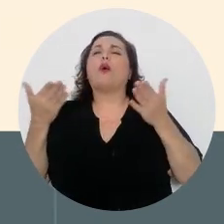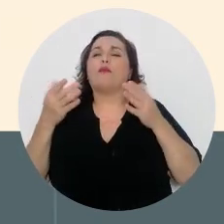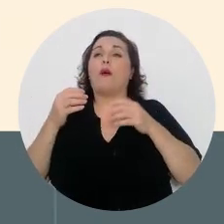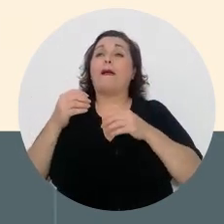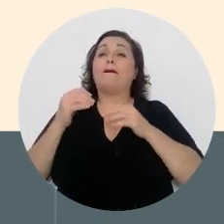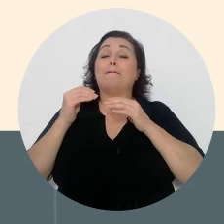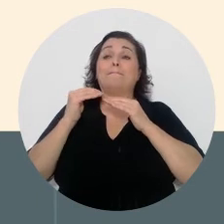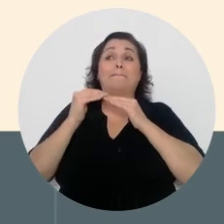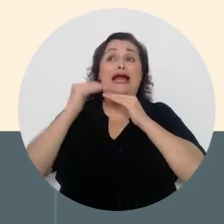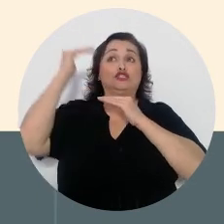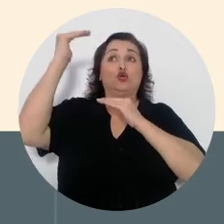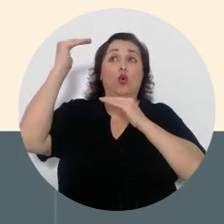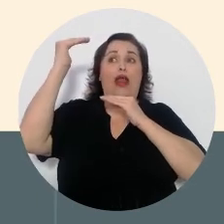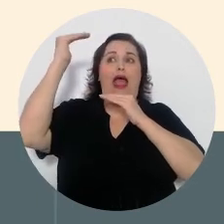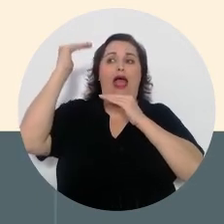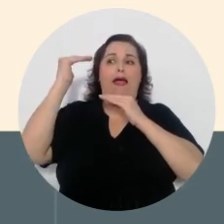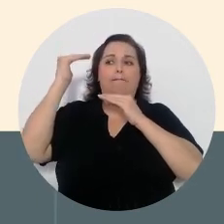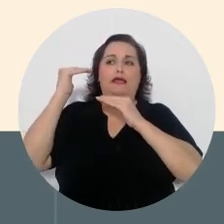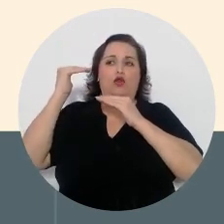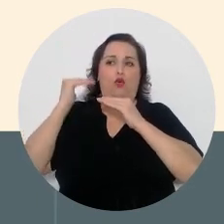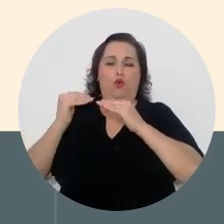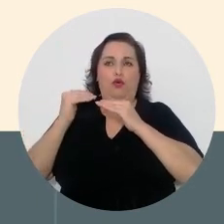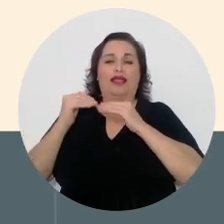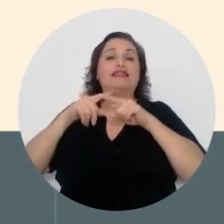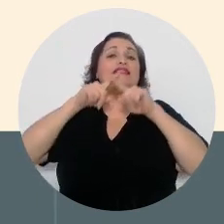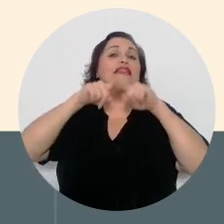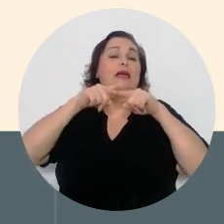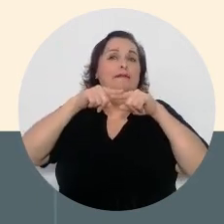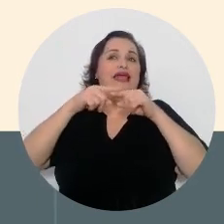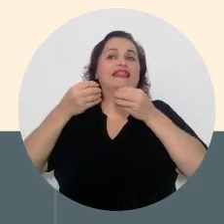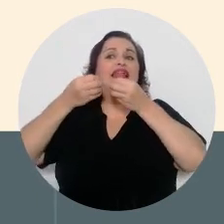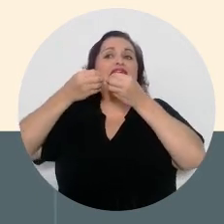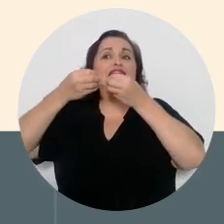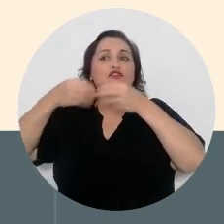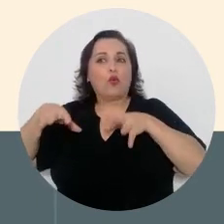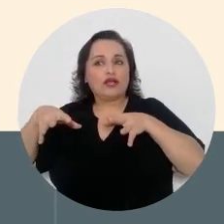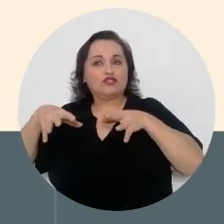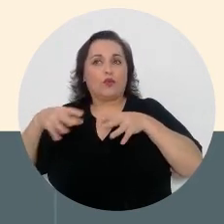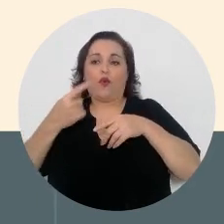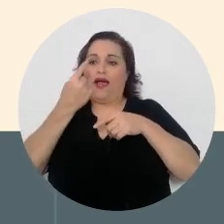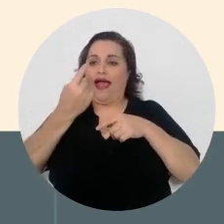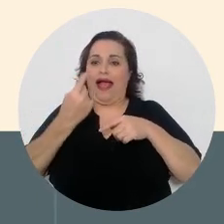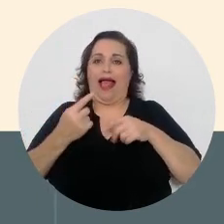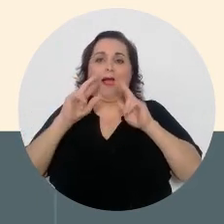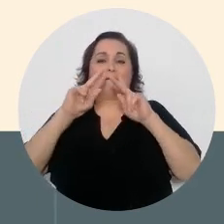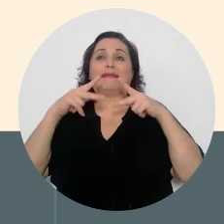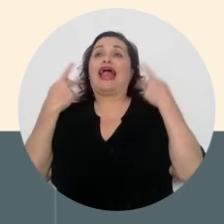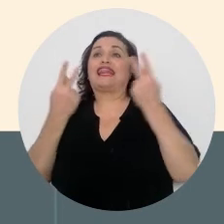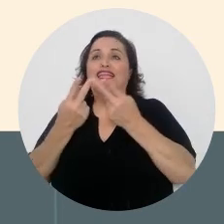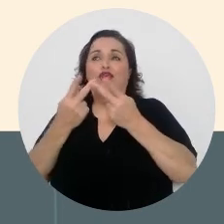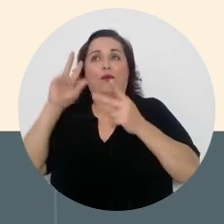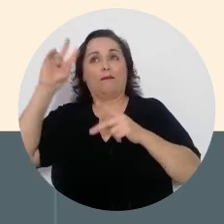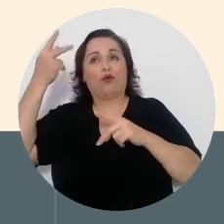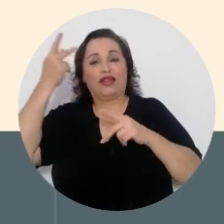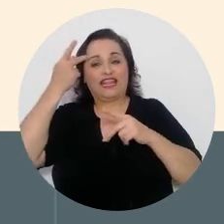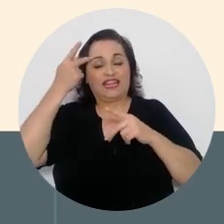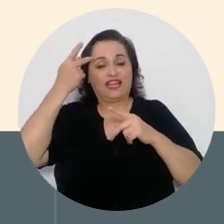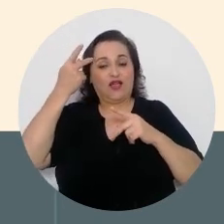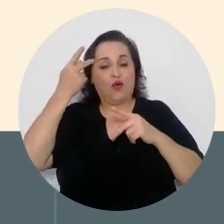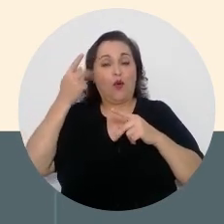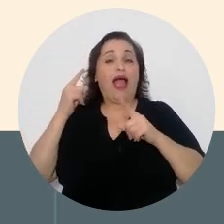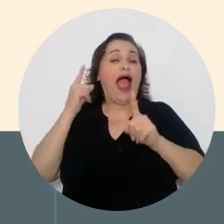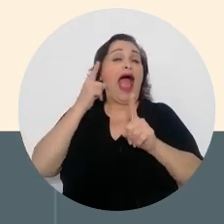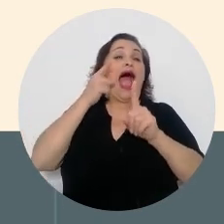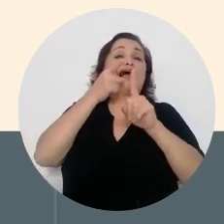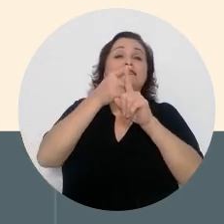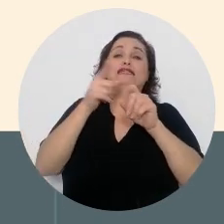distribuir, lo vamos a hacer de mayor a menor según la cifra residual que tiene cada partido